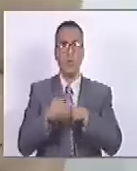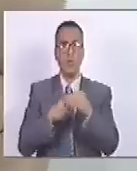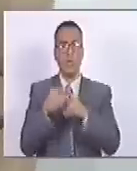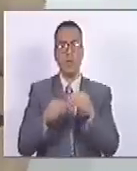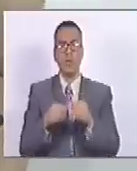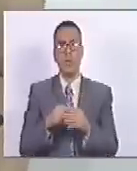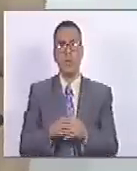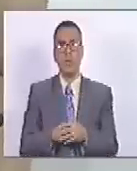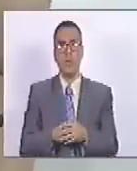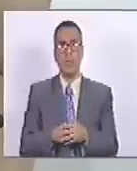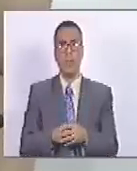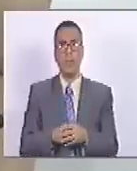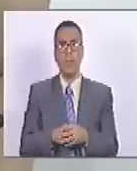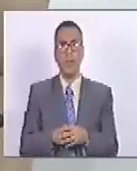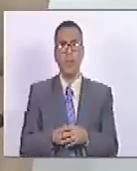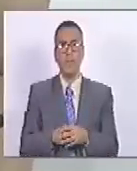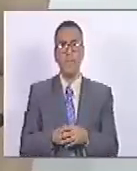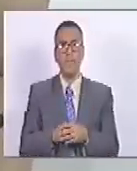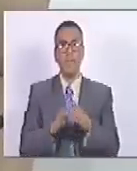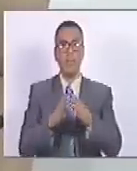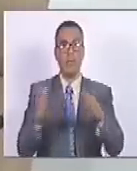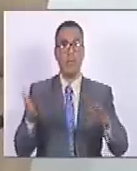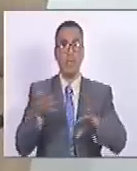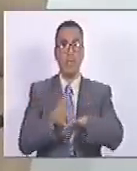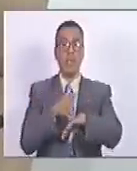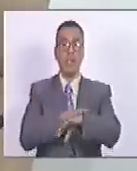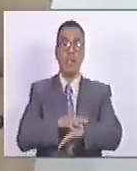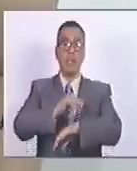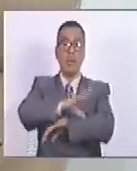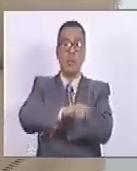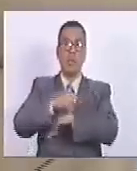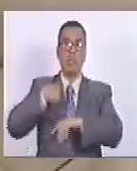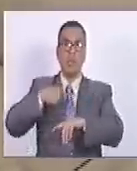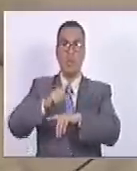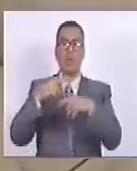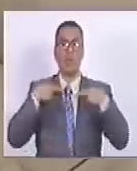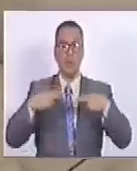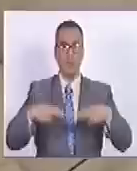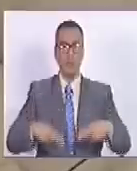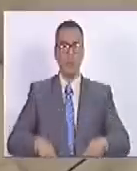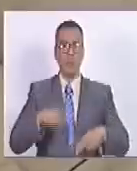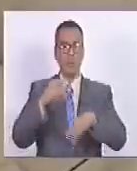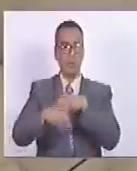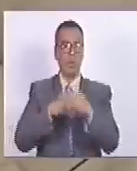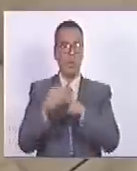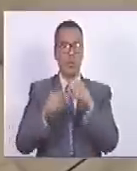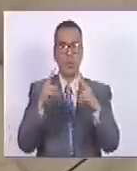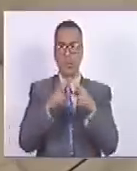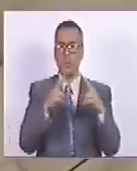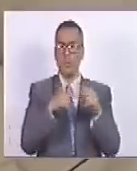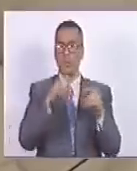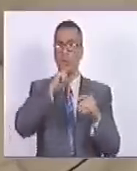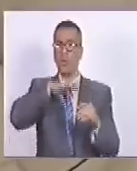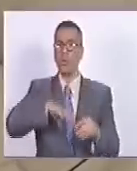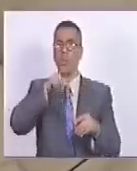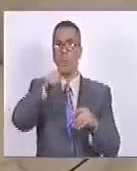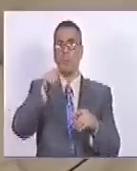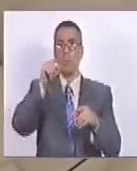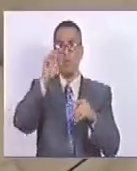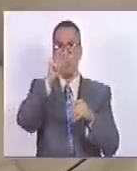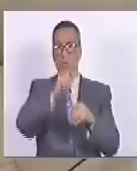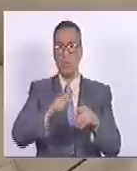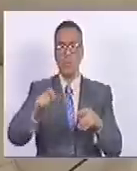cometido el más grave crimen contra la humanidad que haya conocido la historia de este